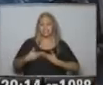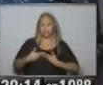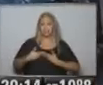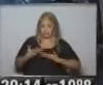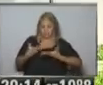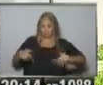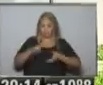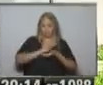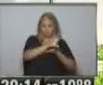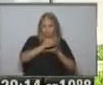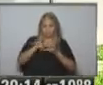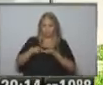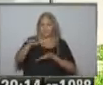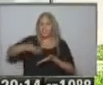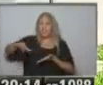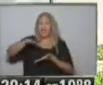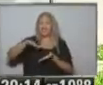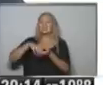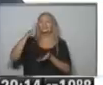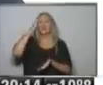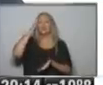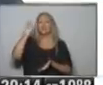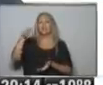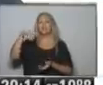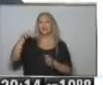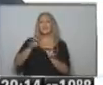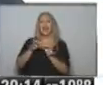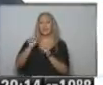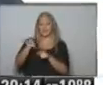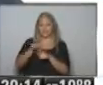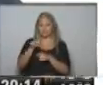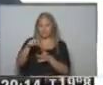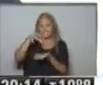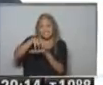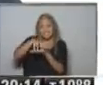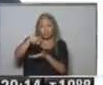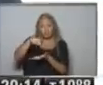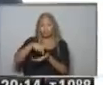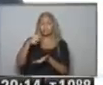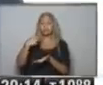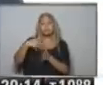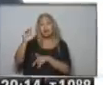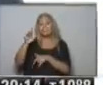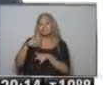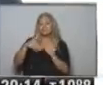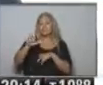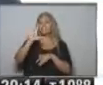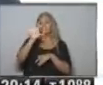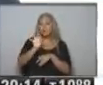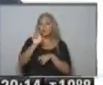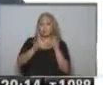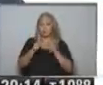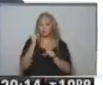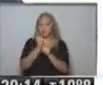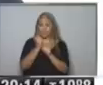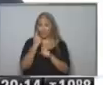destino. El Centro Cultural Malvinas suspendió momentáneamente su cometido original para convertirse en uno de los puntos donde más de 50 trabajadores